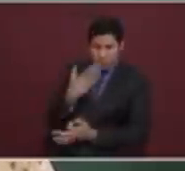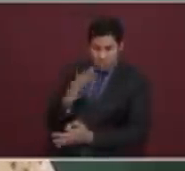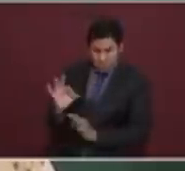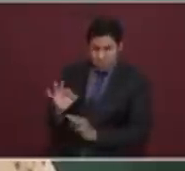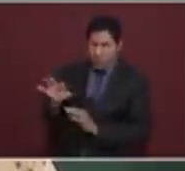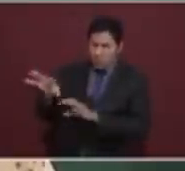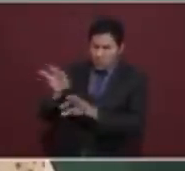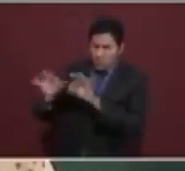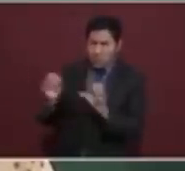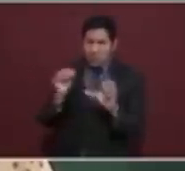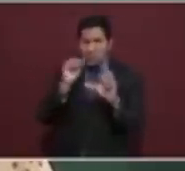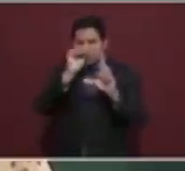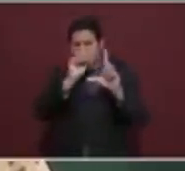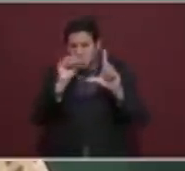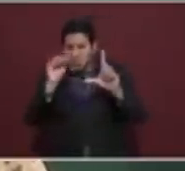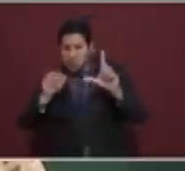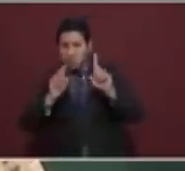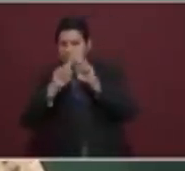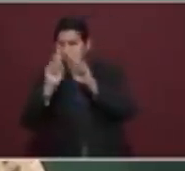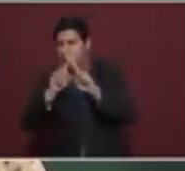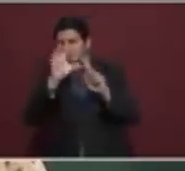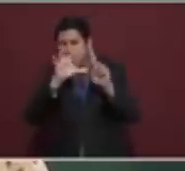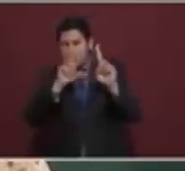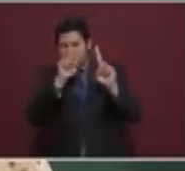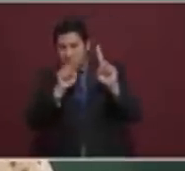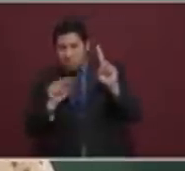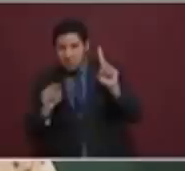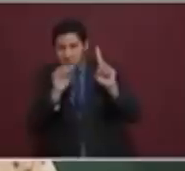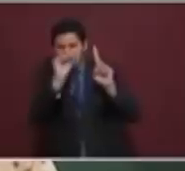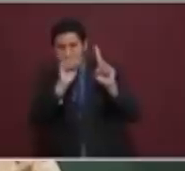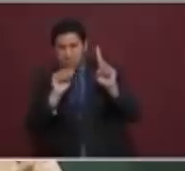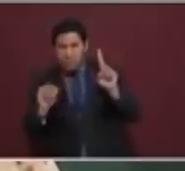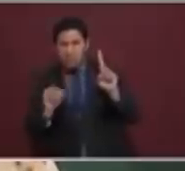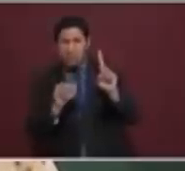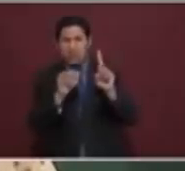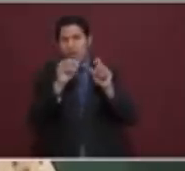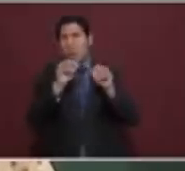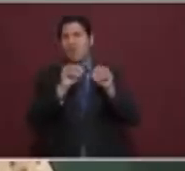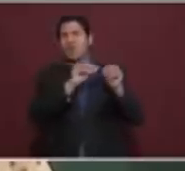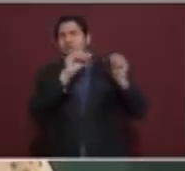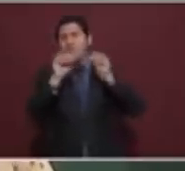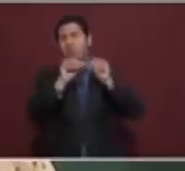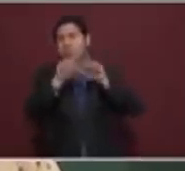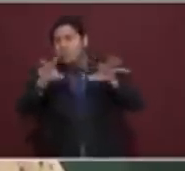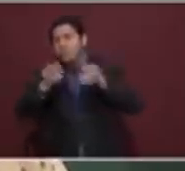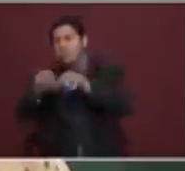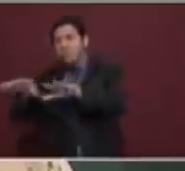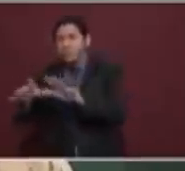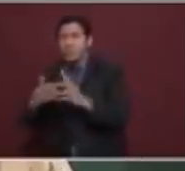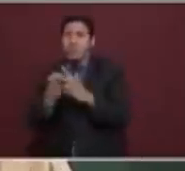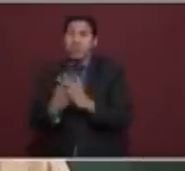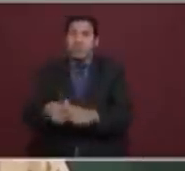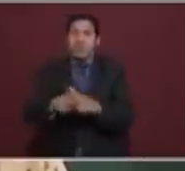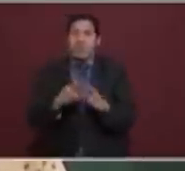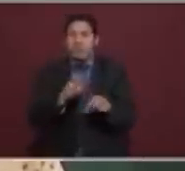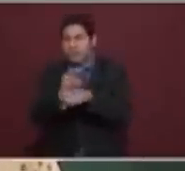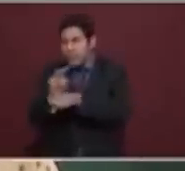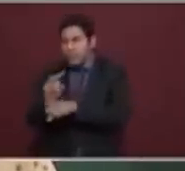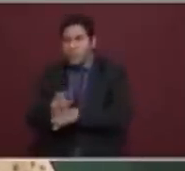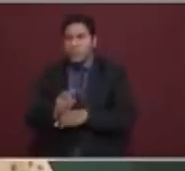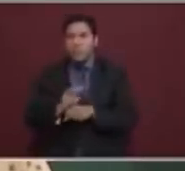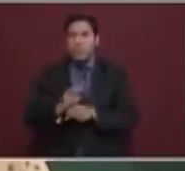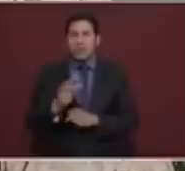regionales que ya en la cual existe ya un despliegue como ya lo mencionó el señor presidente también